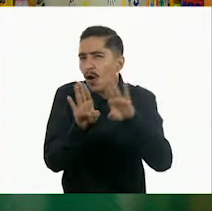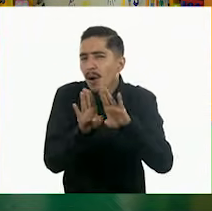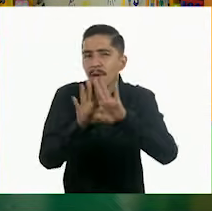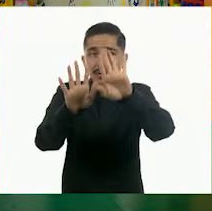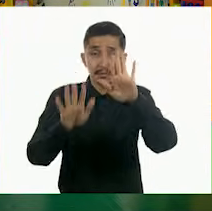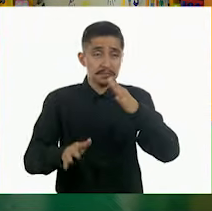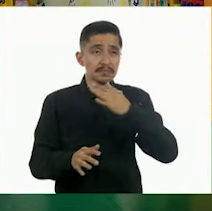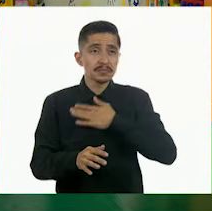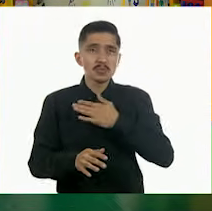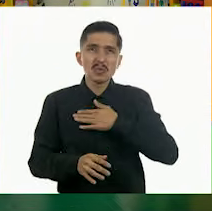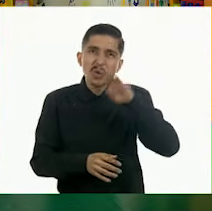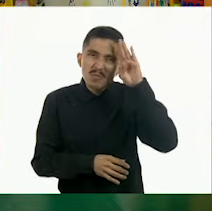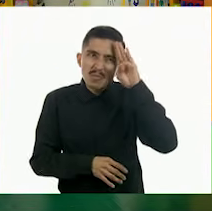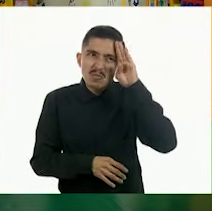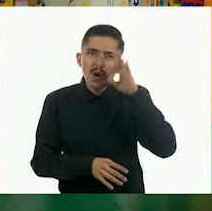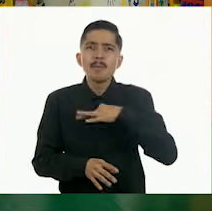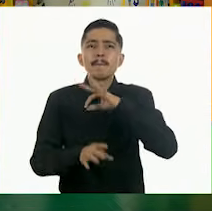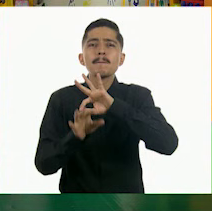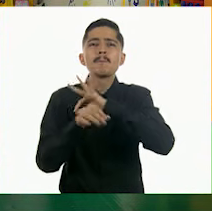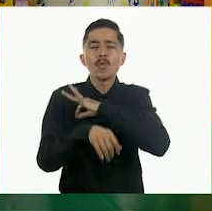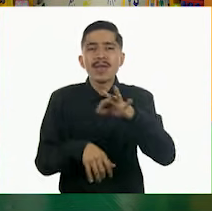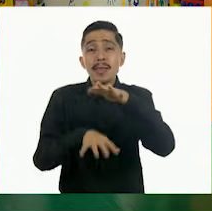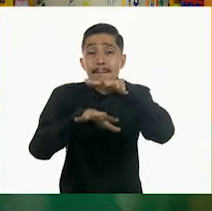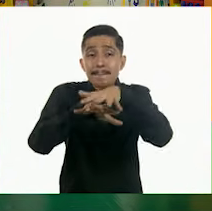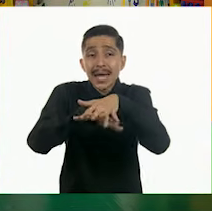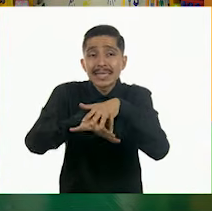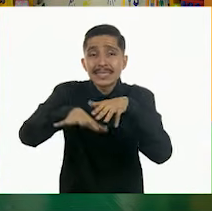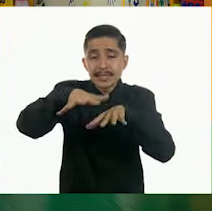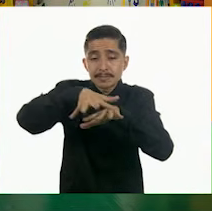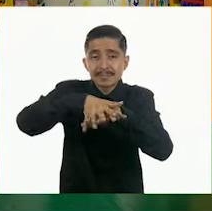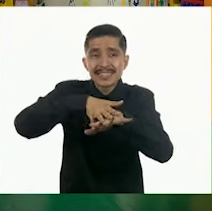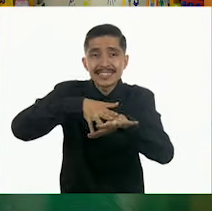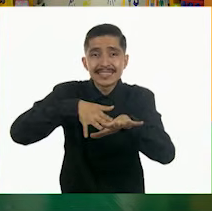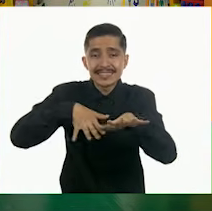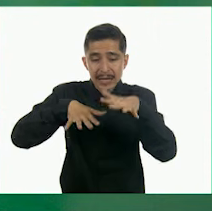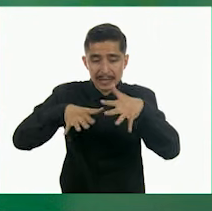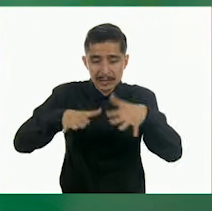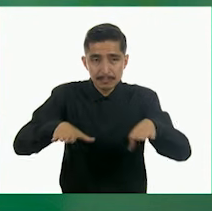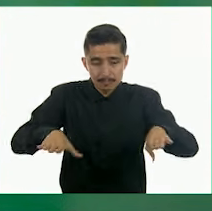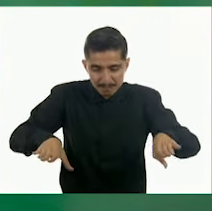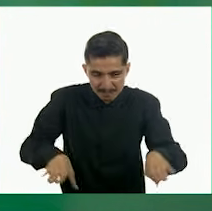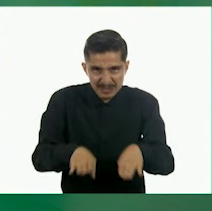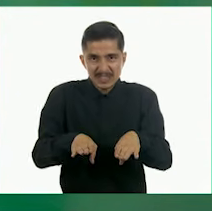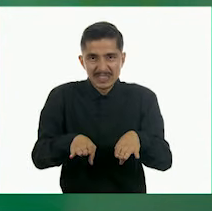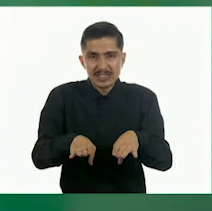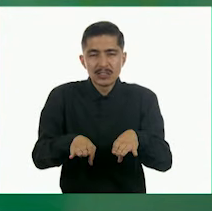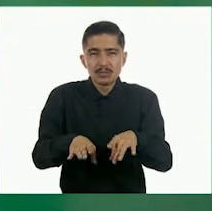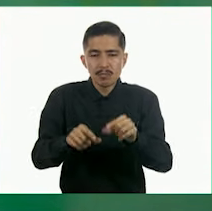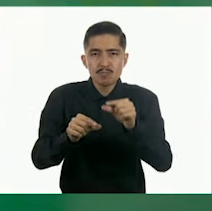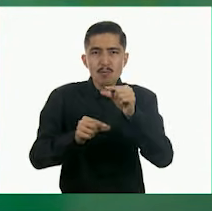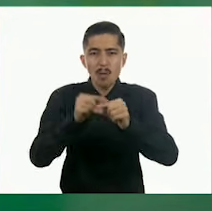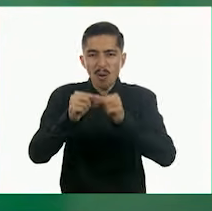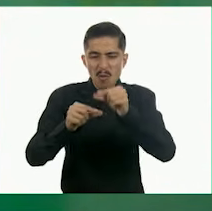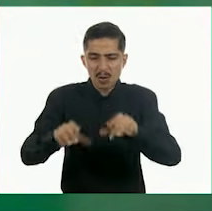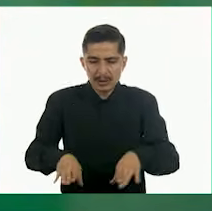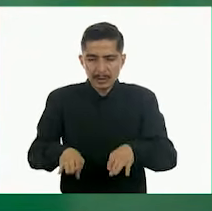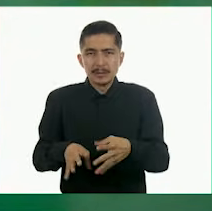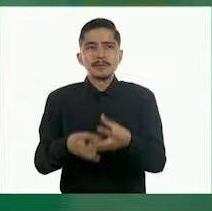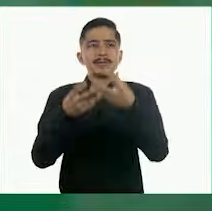yo pienso que lo puedo levantar con los pies. Lo voy a agarrar con mis pies y voy a hacer que llegue a mis manos el balón. A ver.